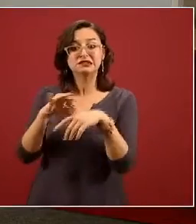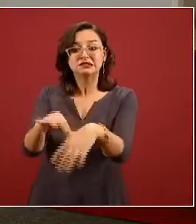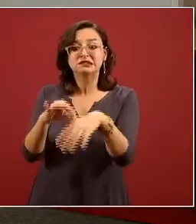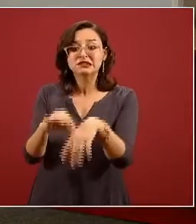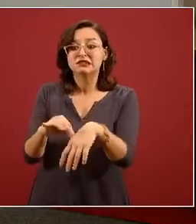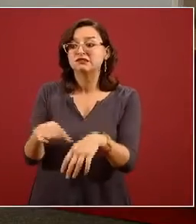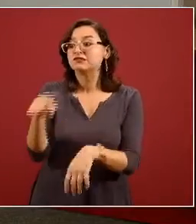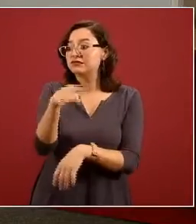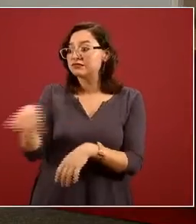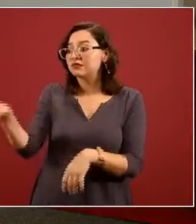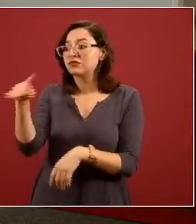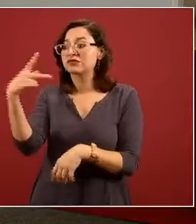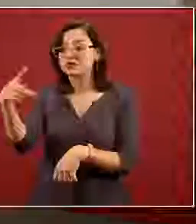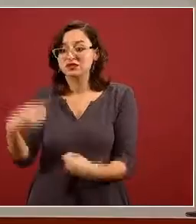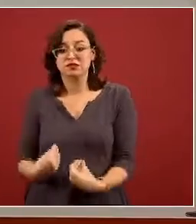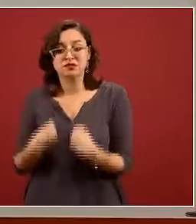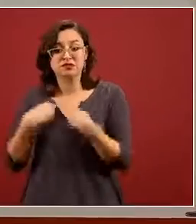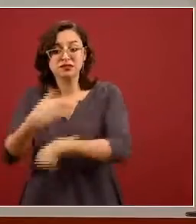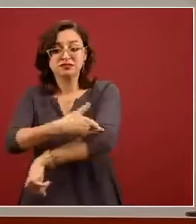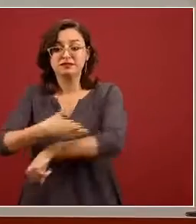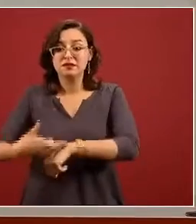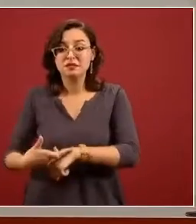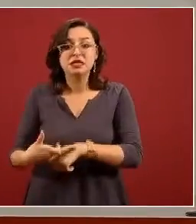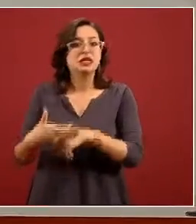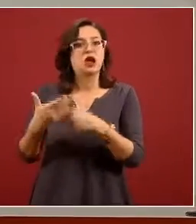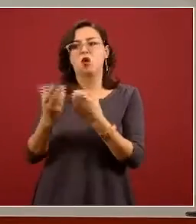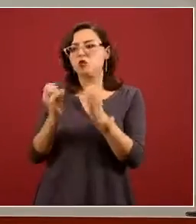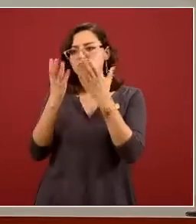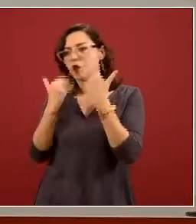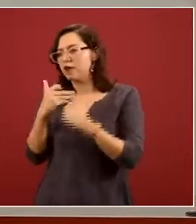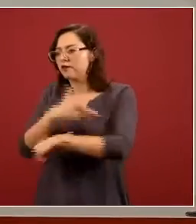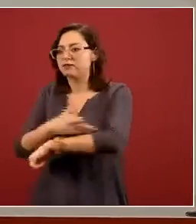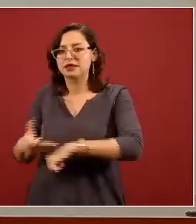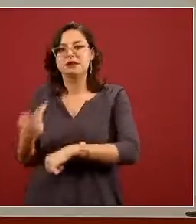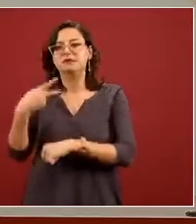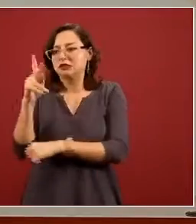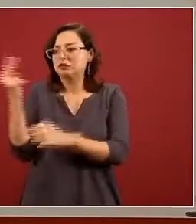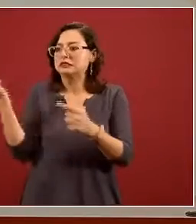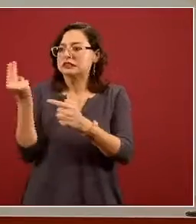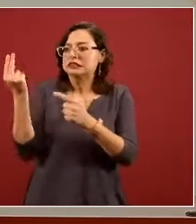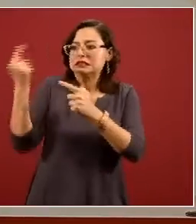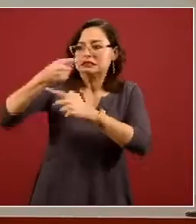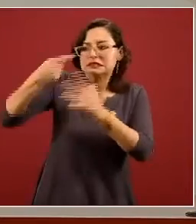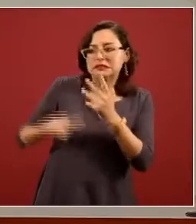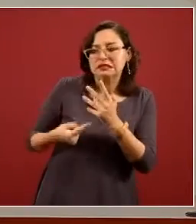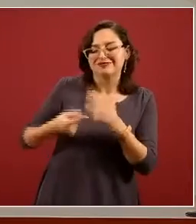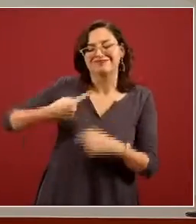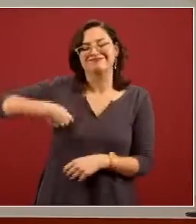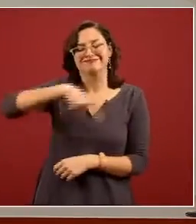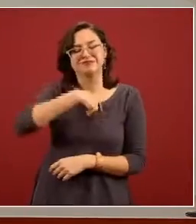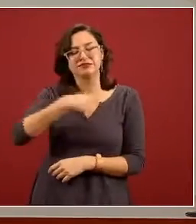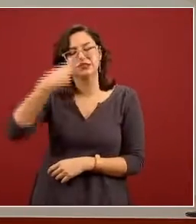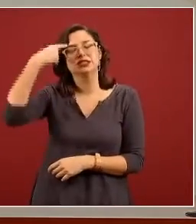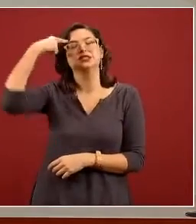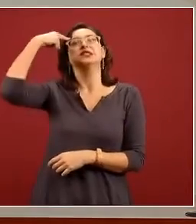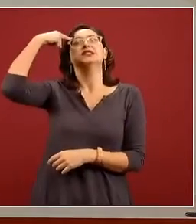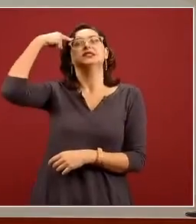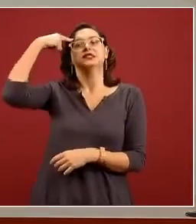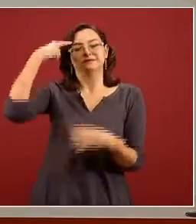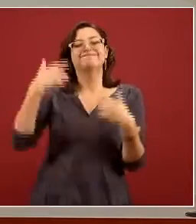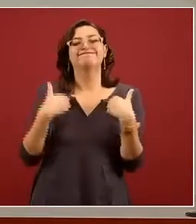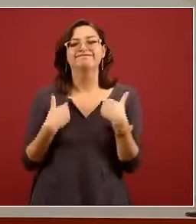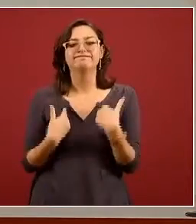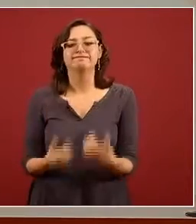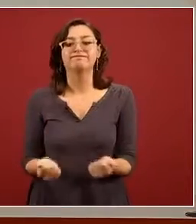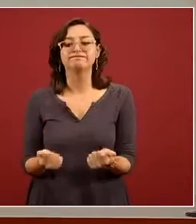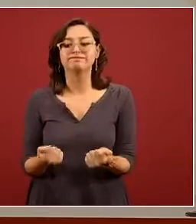tienen vidas, que tienen familias o no las tienen, pero tienen necesidades. Y en todo momento estamos conscientes y, como le hemos